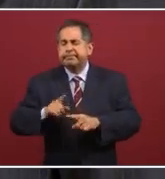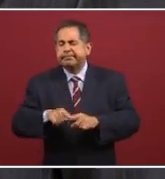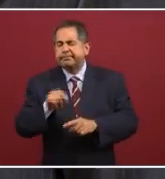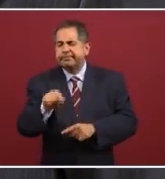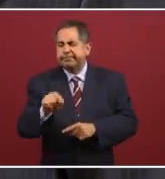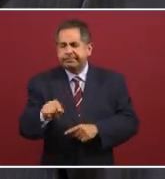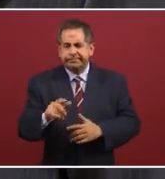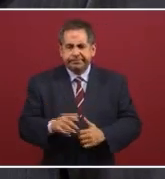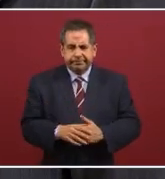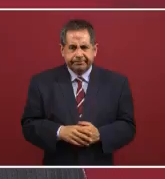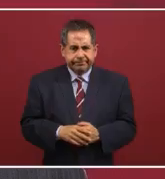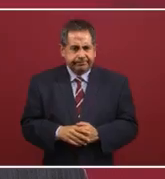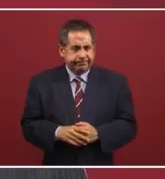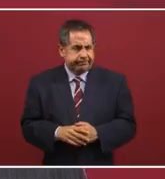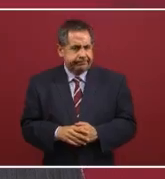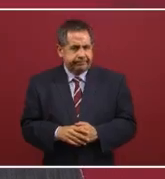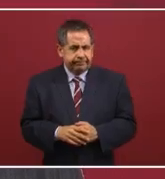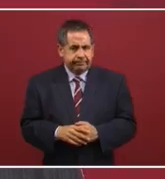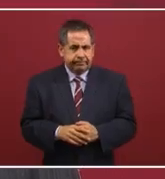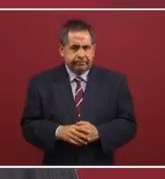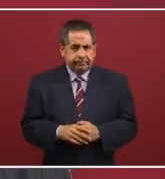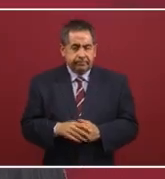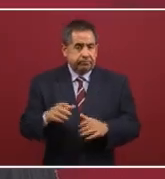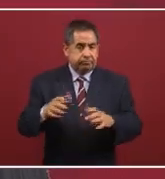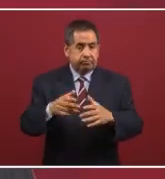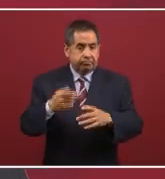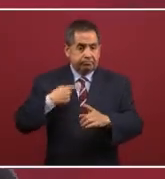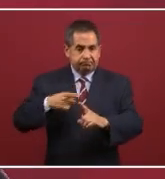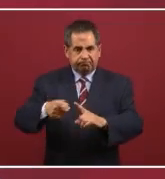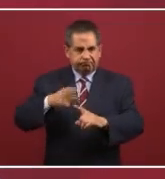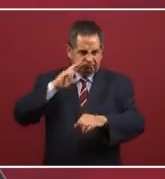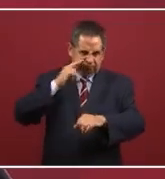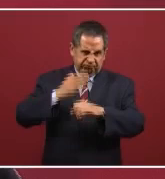de los actores principales,